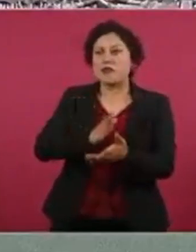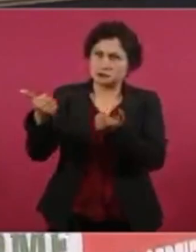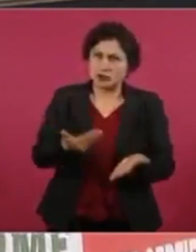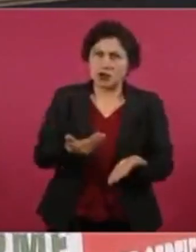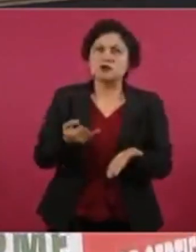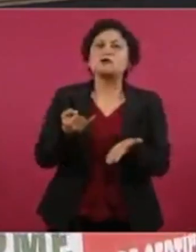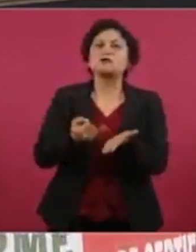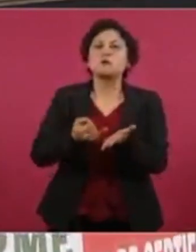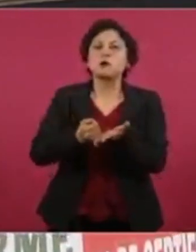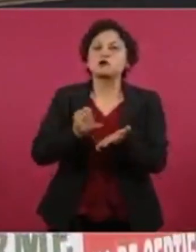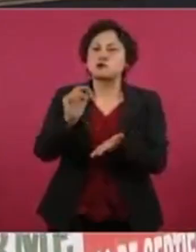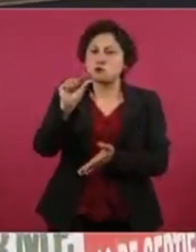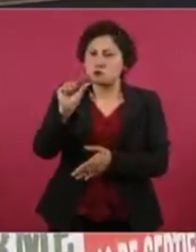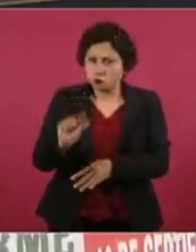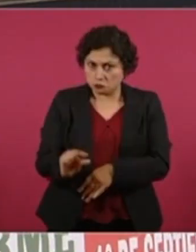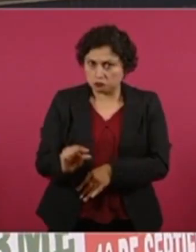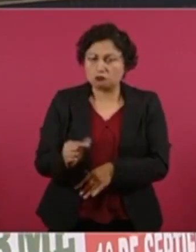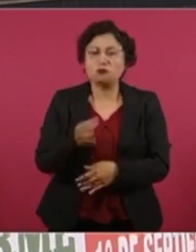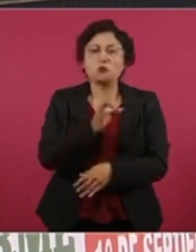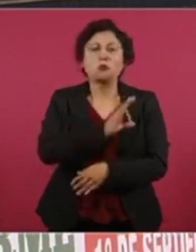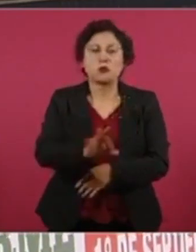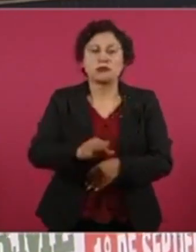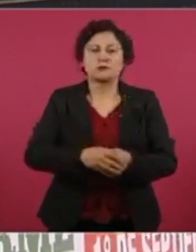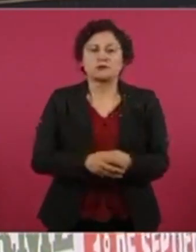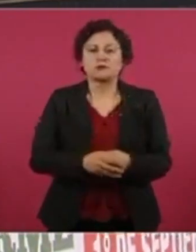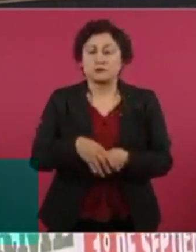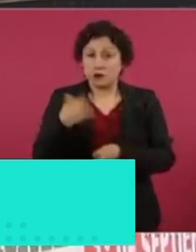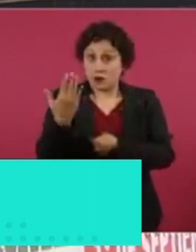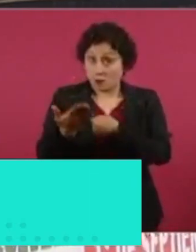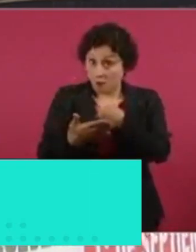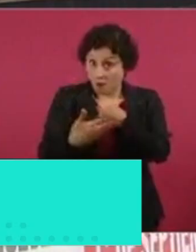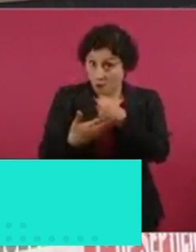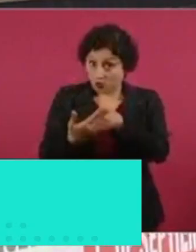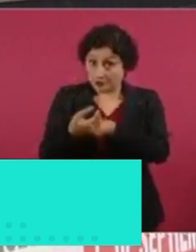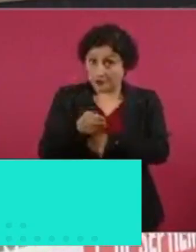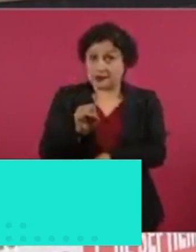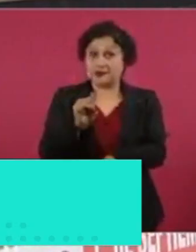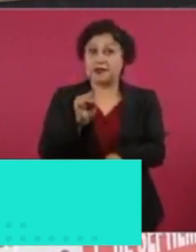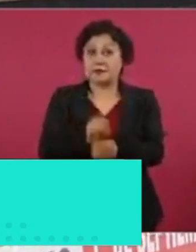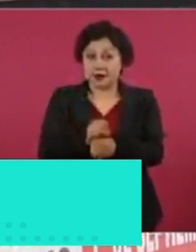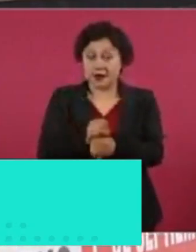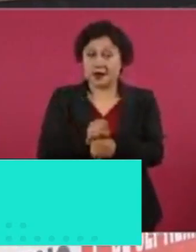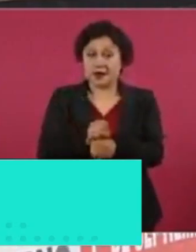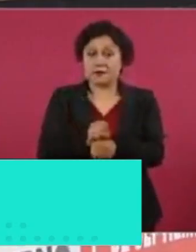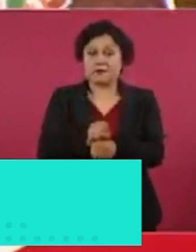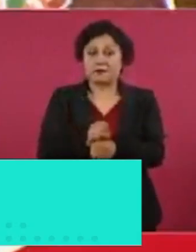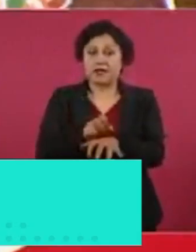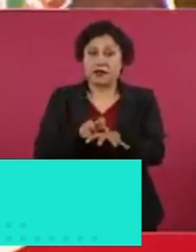no deuda, resaltó. A una semana de inaugurar el Tren Maya,